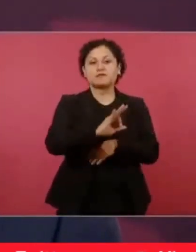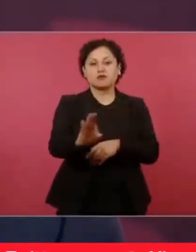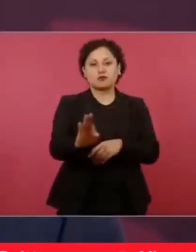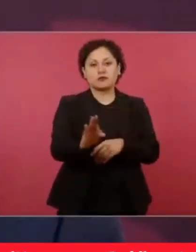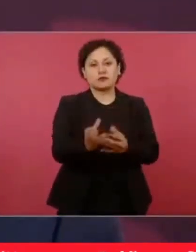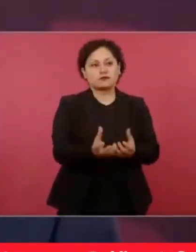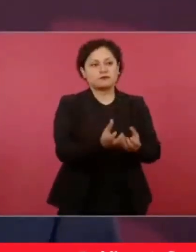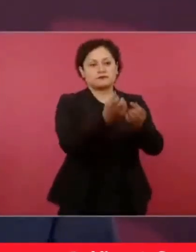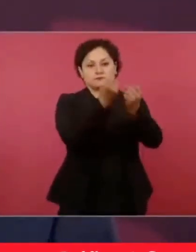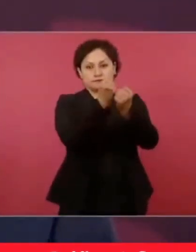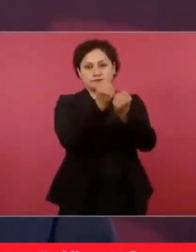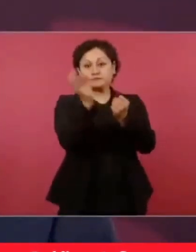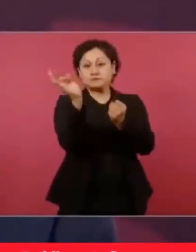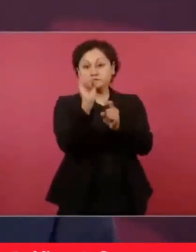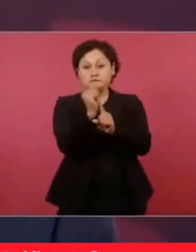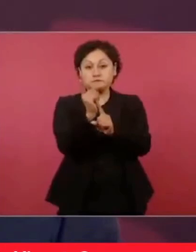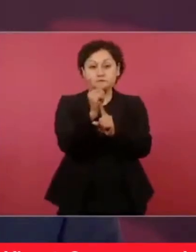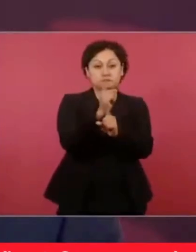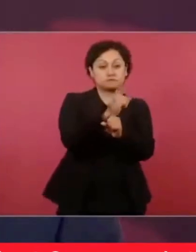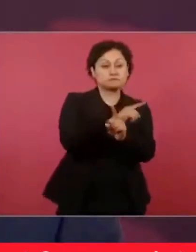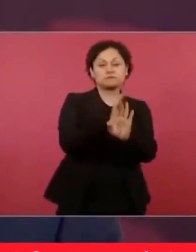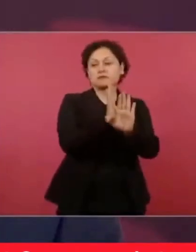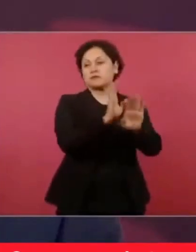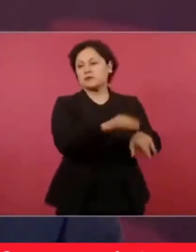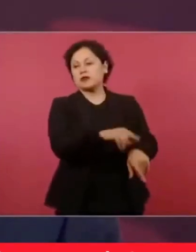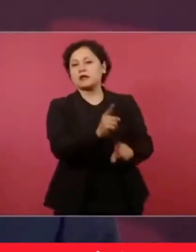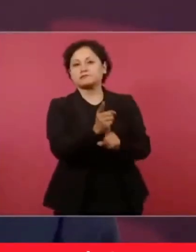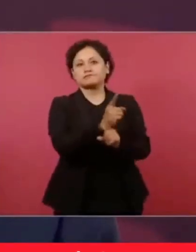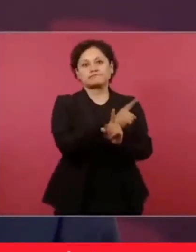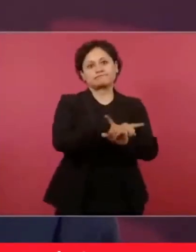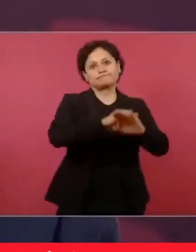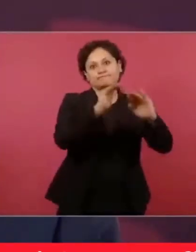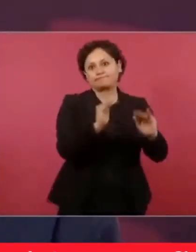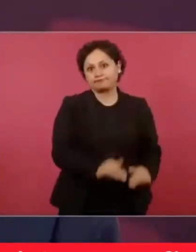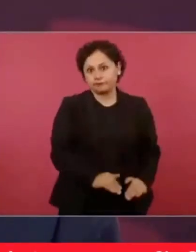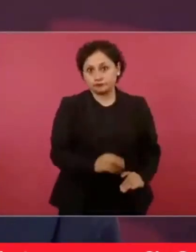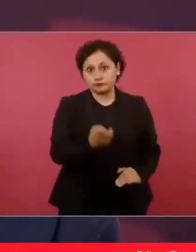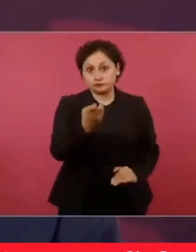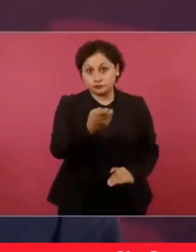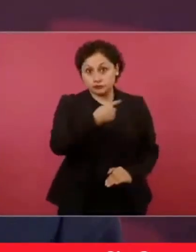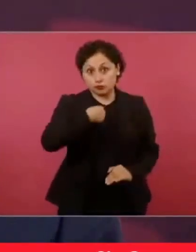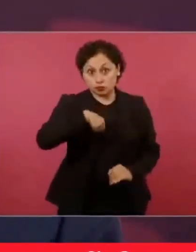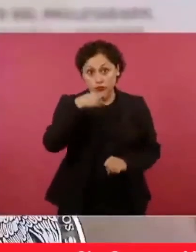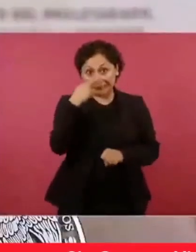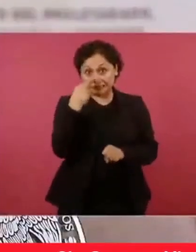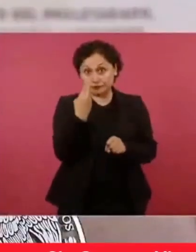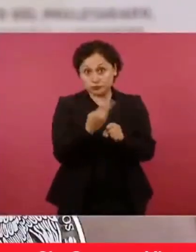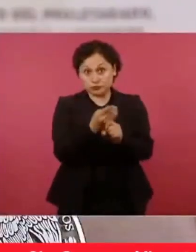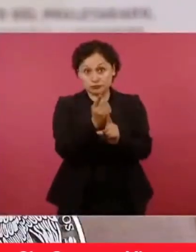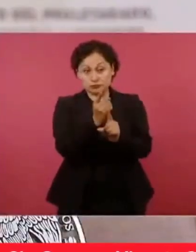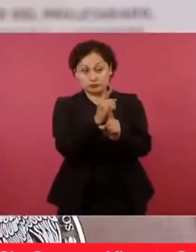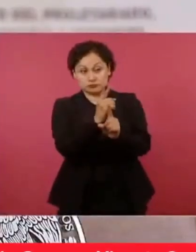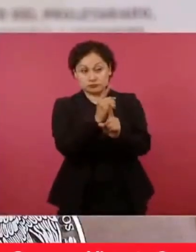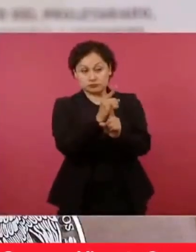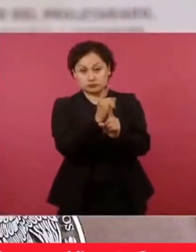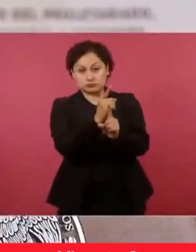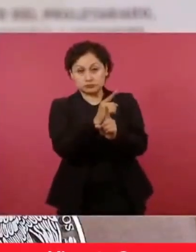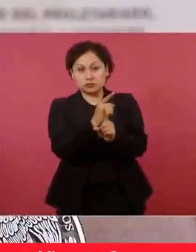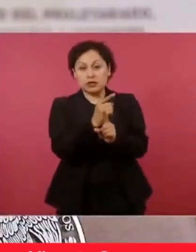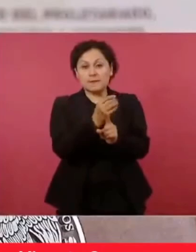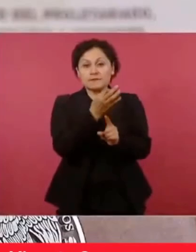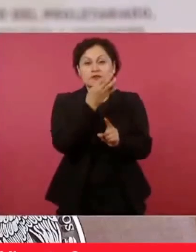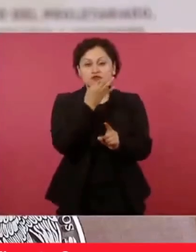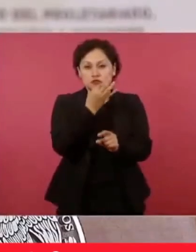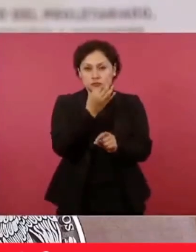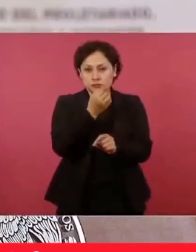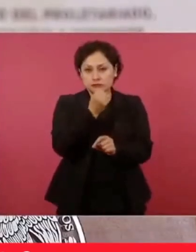un colapso total del sistema. Que esa es nuestra función, no permitirlo, hacer las acciones cada minuto, cada segundo del día